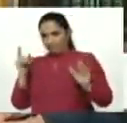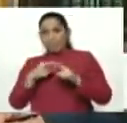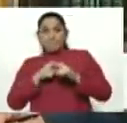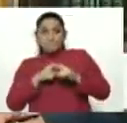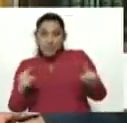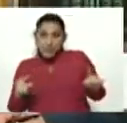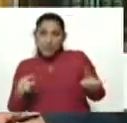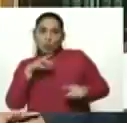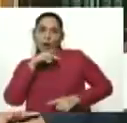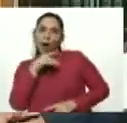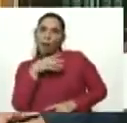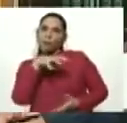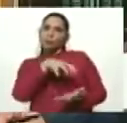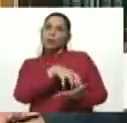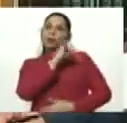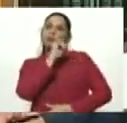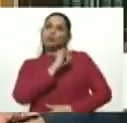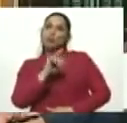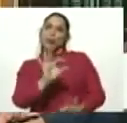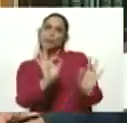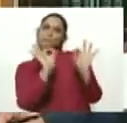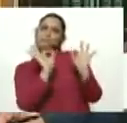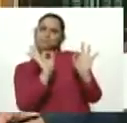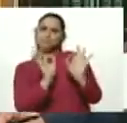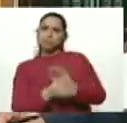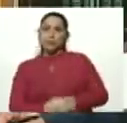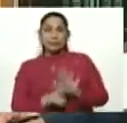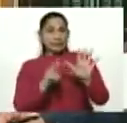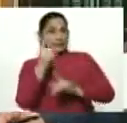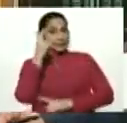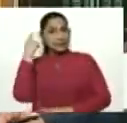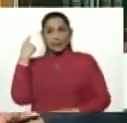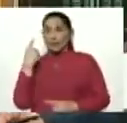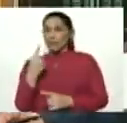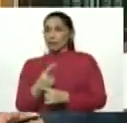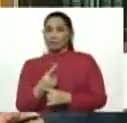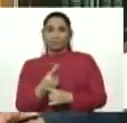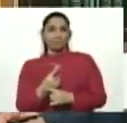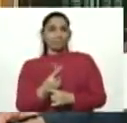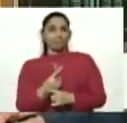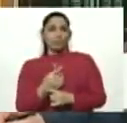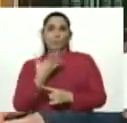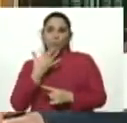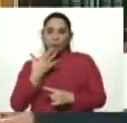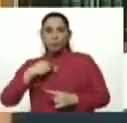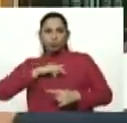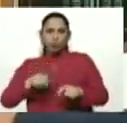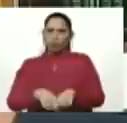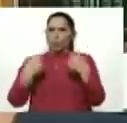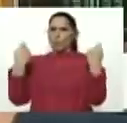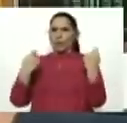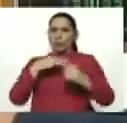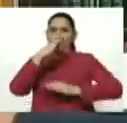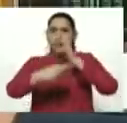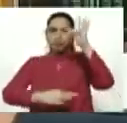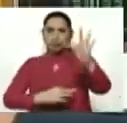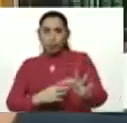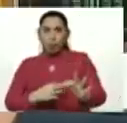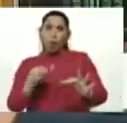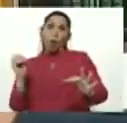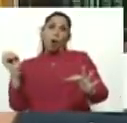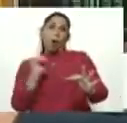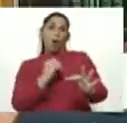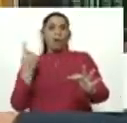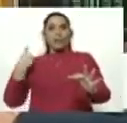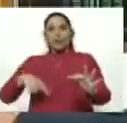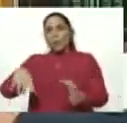le hablo al Zulia en especial. Estos 7 días van a determinar si cortamos las cadenas de transmisión o tenemos